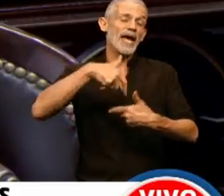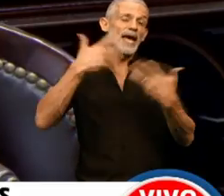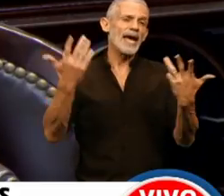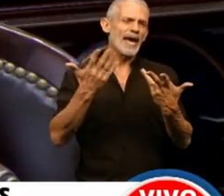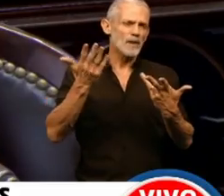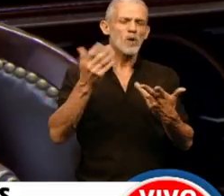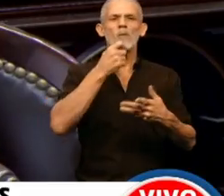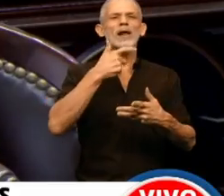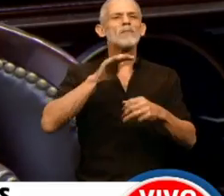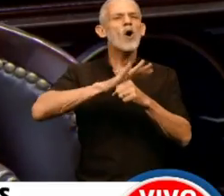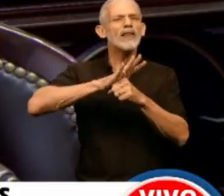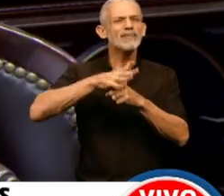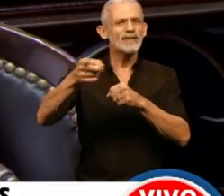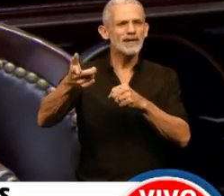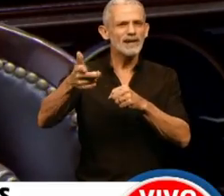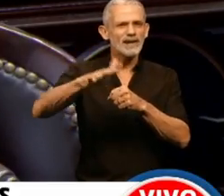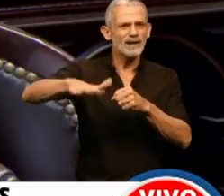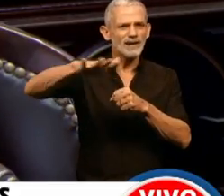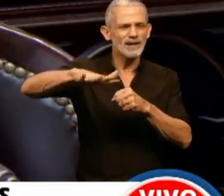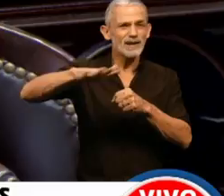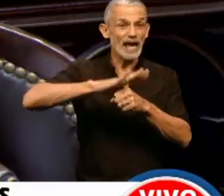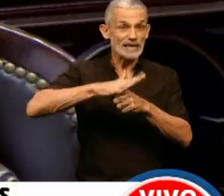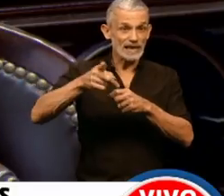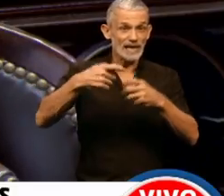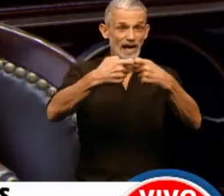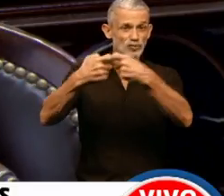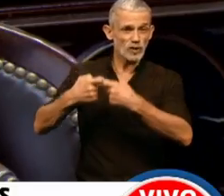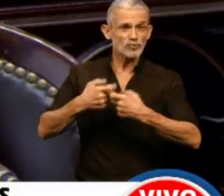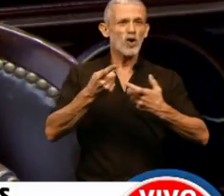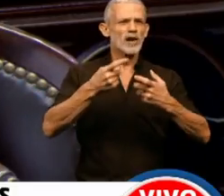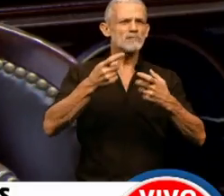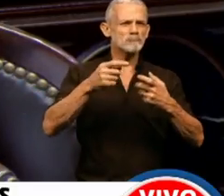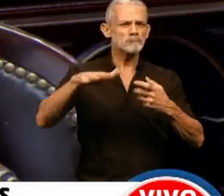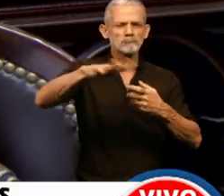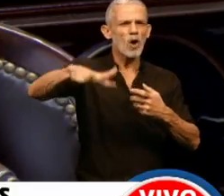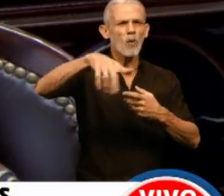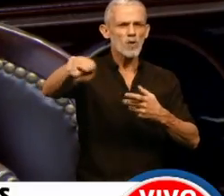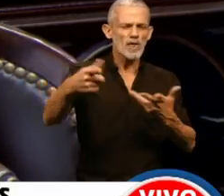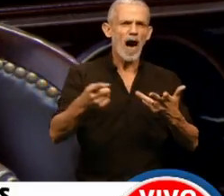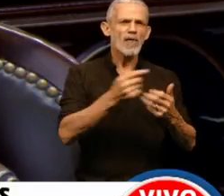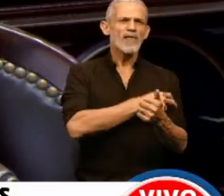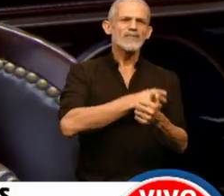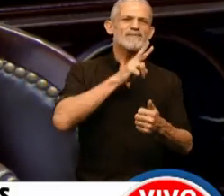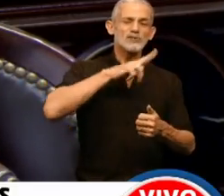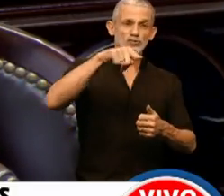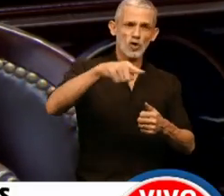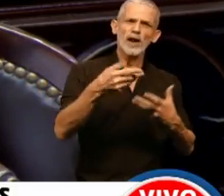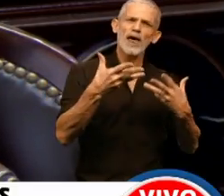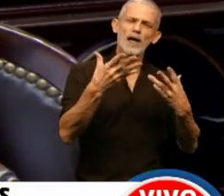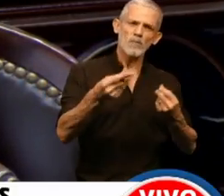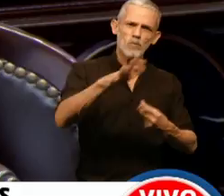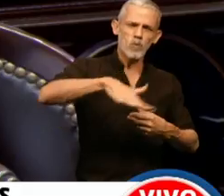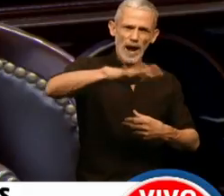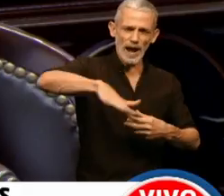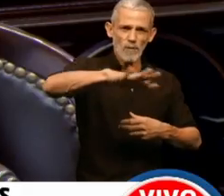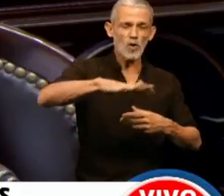en el caso de tandil donde organizaciones de la comunidad la defensora del pueblo y la defensoría